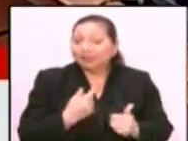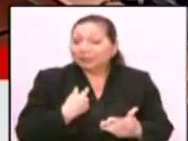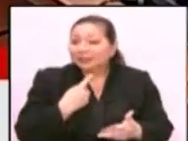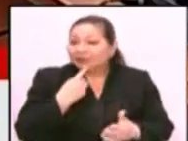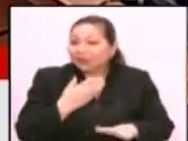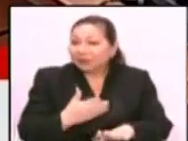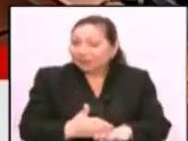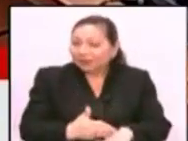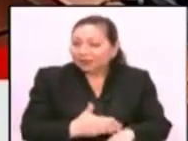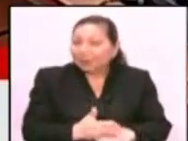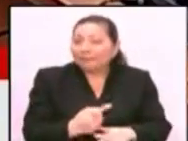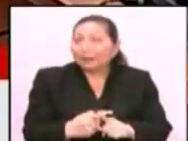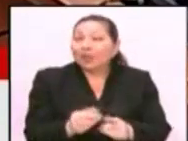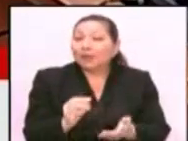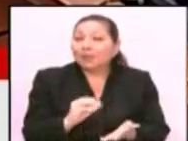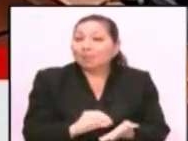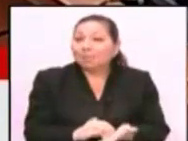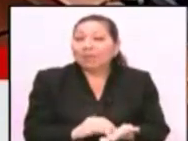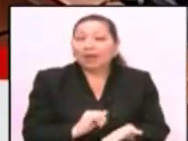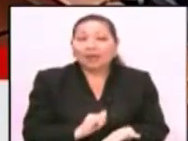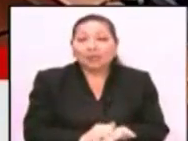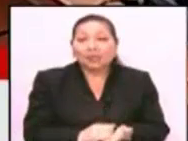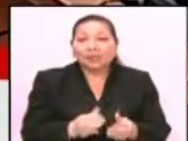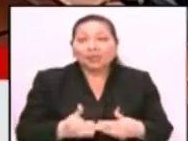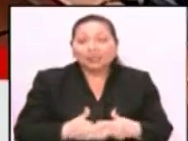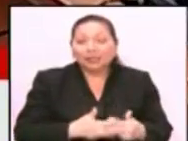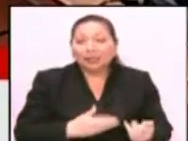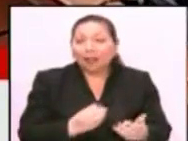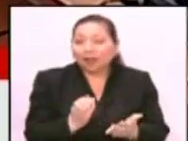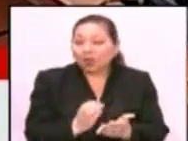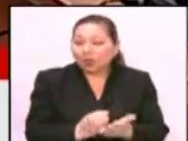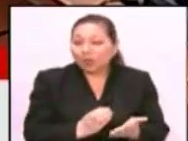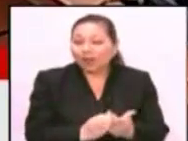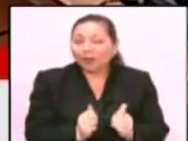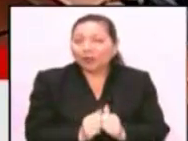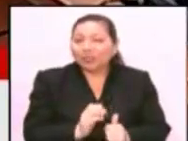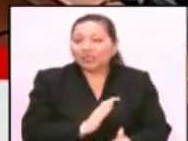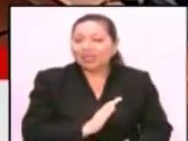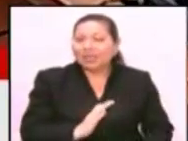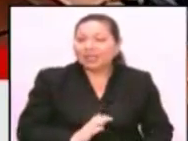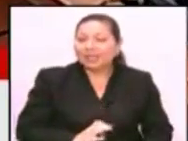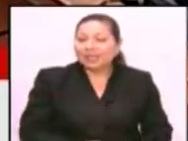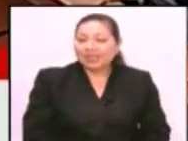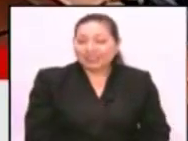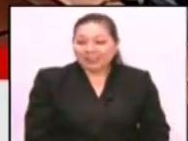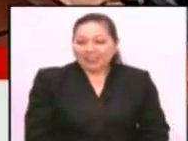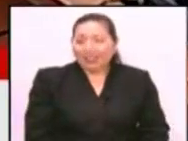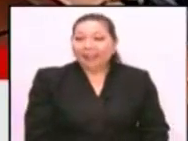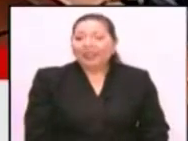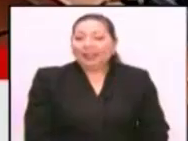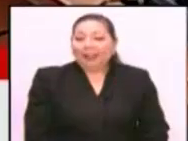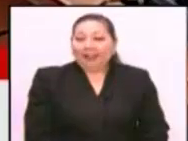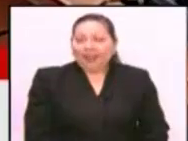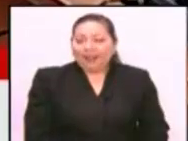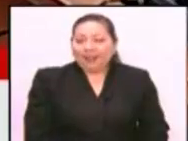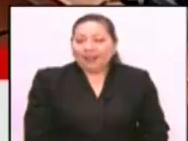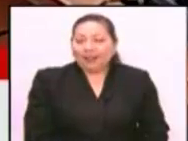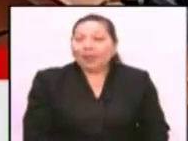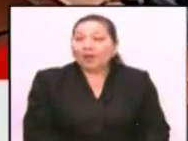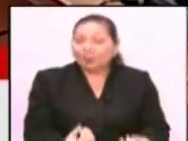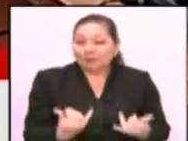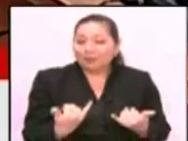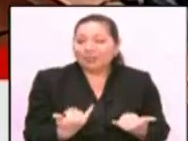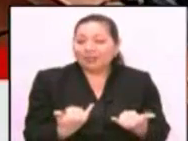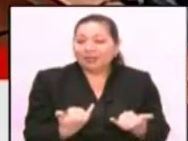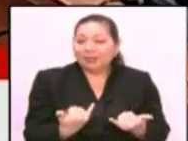que van a desarrollar, pero además tienen más flexibilidad que en un contrato regular con el Estado. ¿sí? Así es como